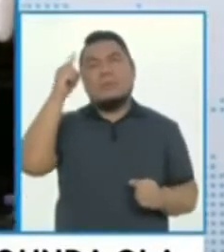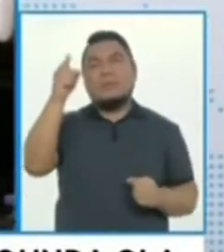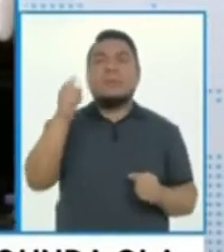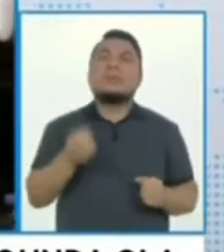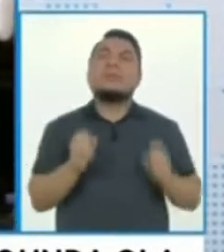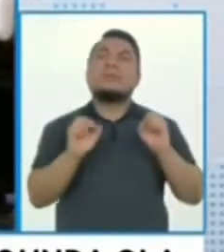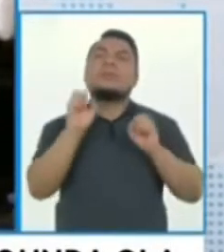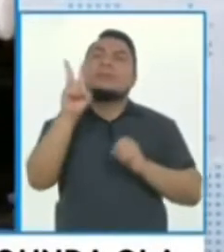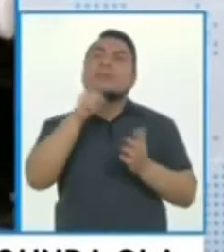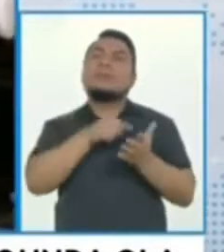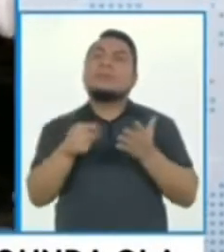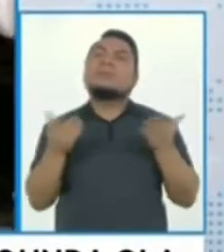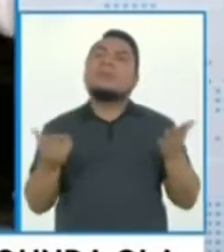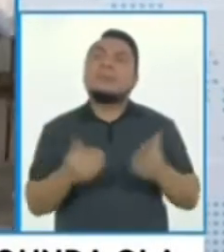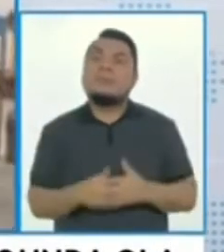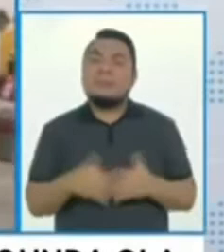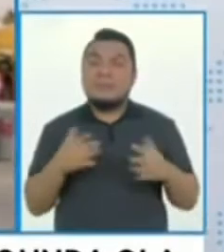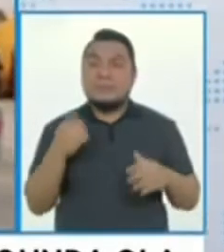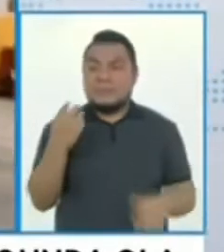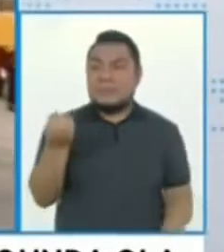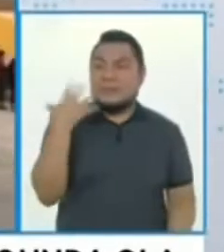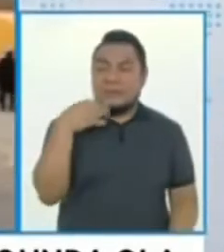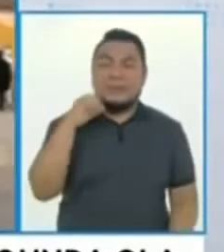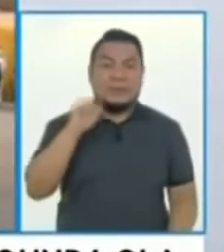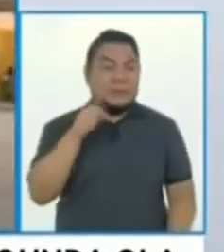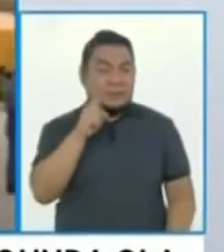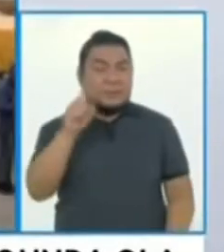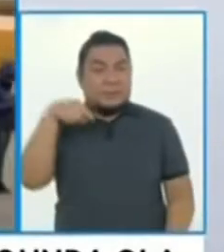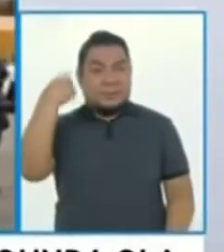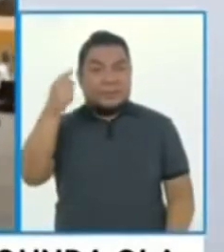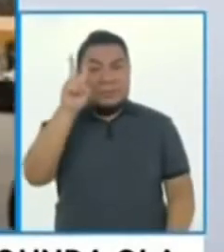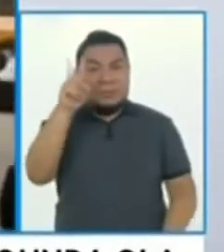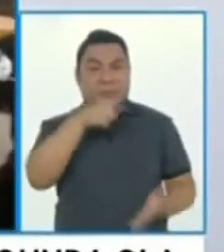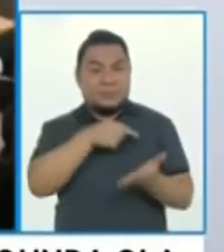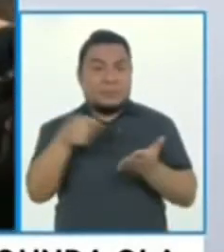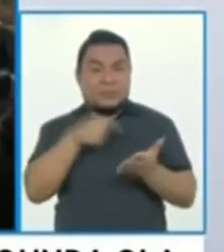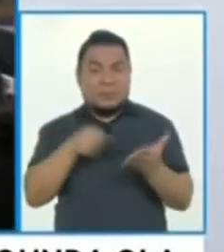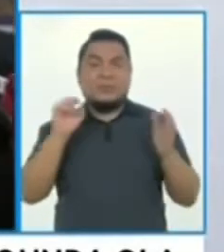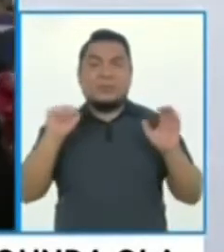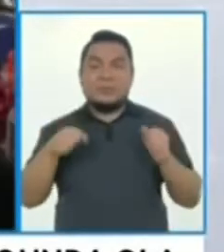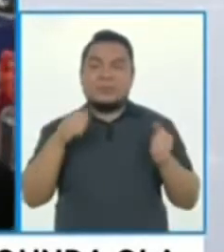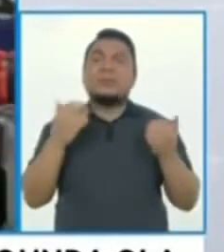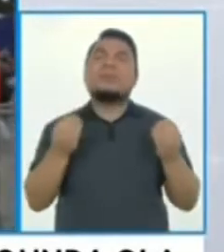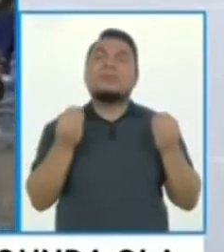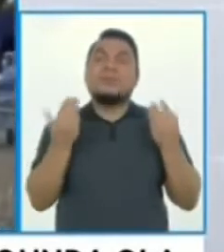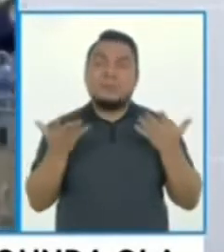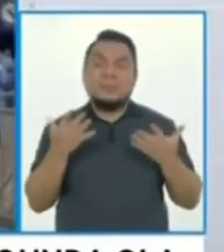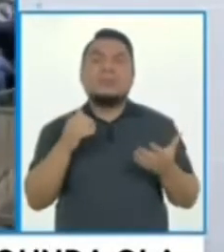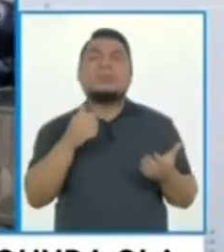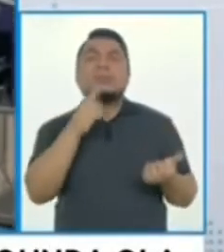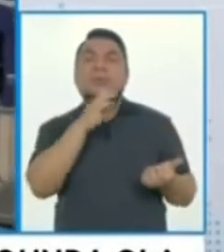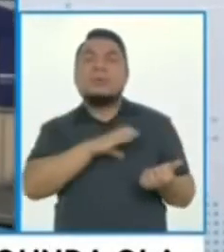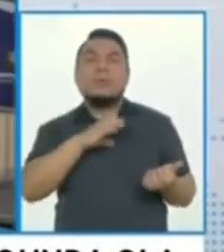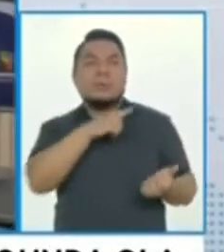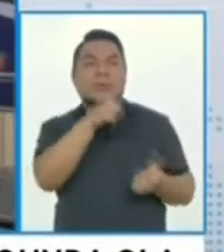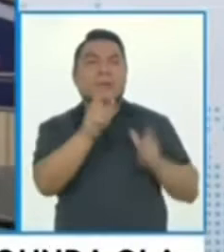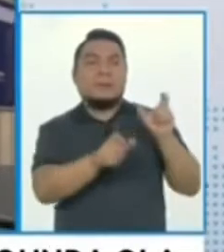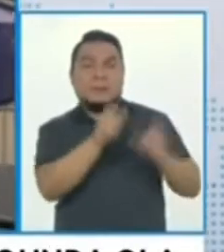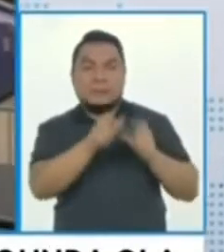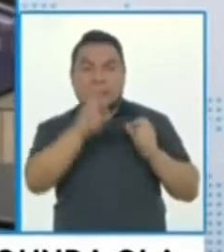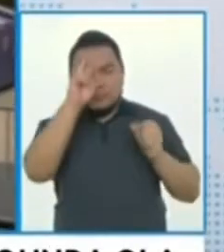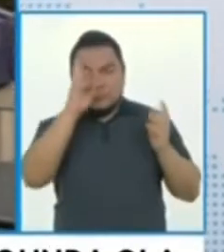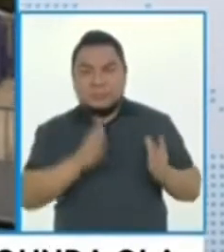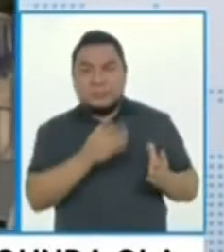próximas 2 semanas, dado que nos han señalado pues que en las siguientes 2 semanas es determinante cómo se comporte el peruano para